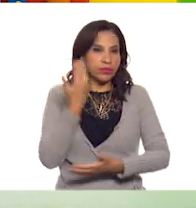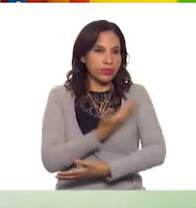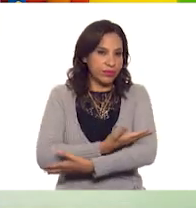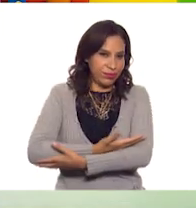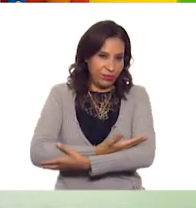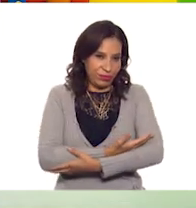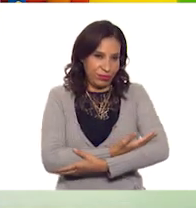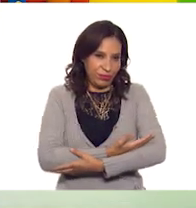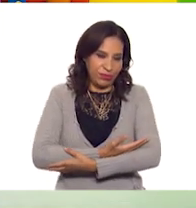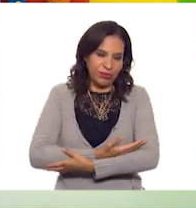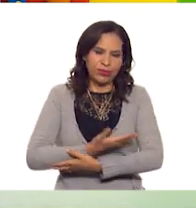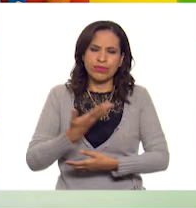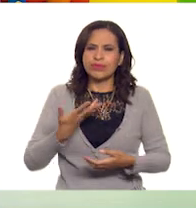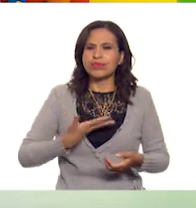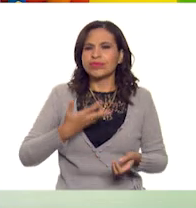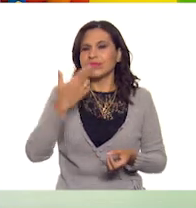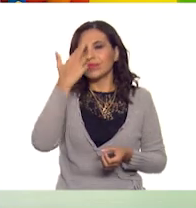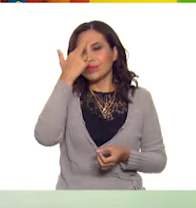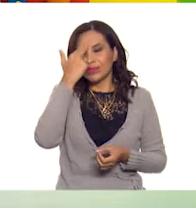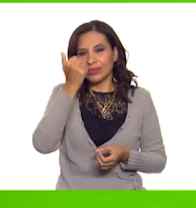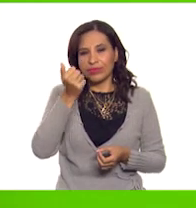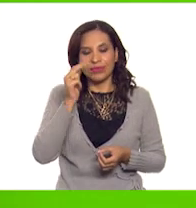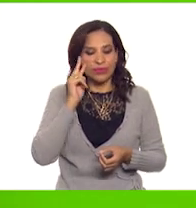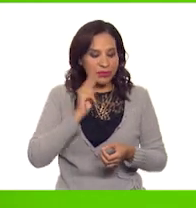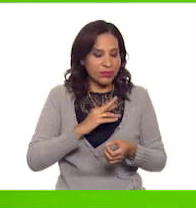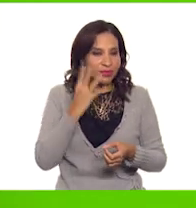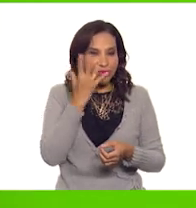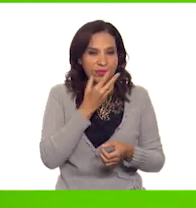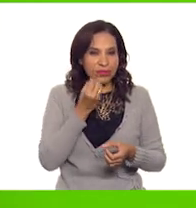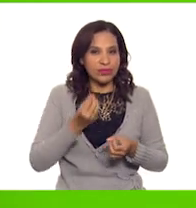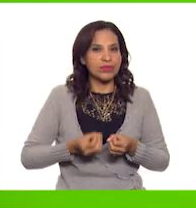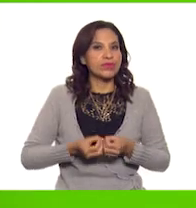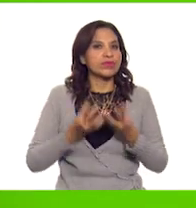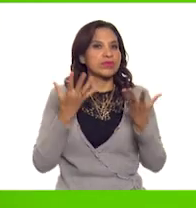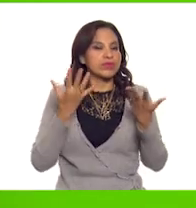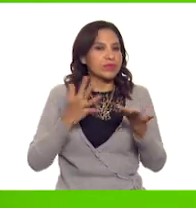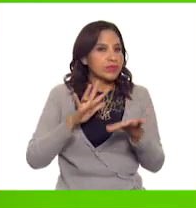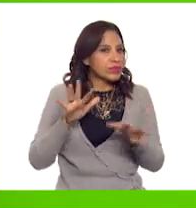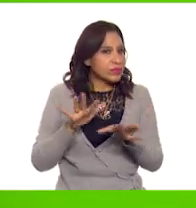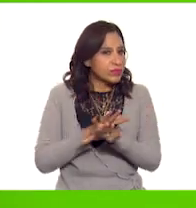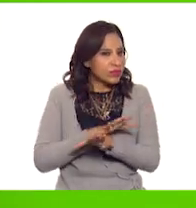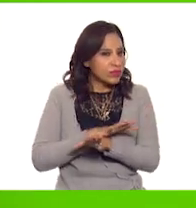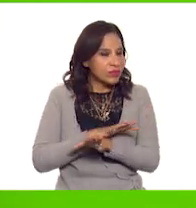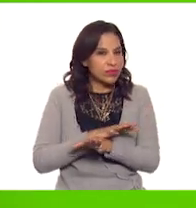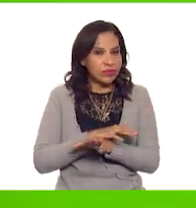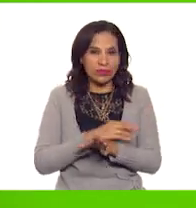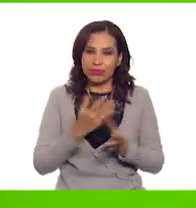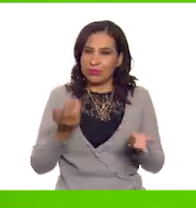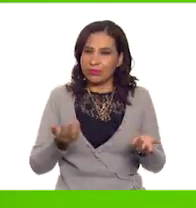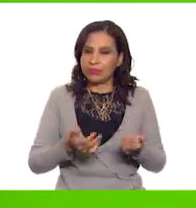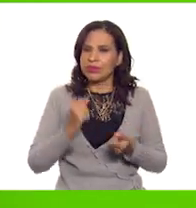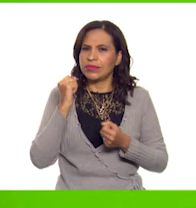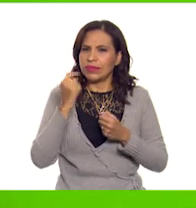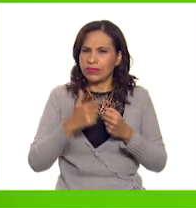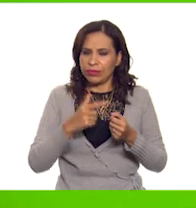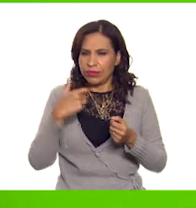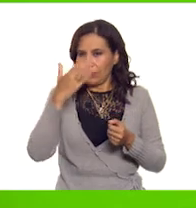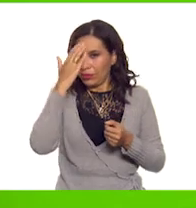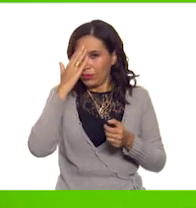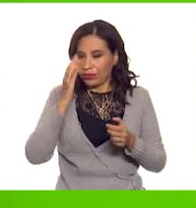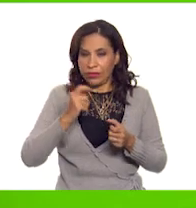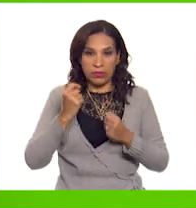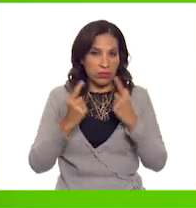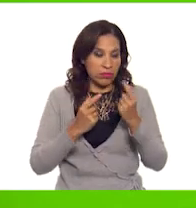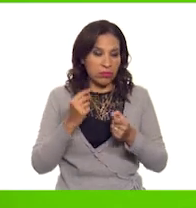¡Ay, oh, tienes razón! ¡Mira nada más cuánto han cambiado! ¡Uy! Algunos se me hacían conocidos